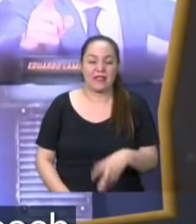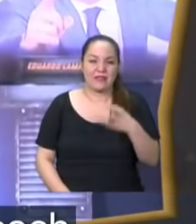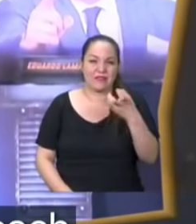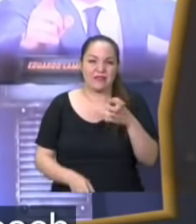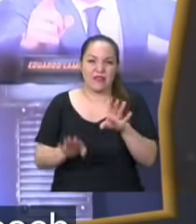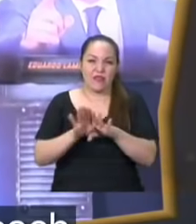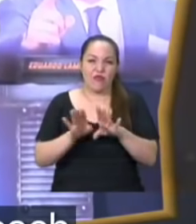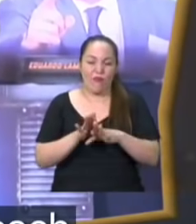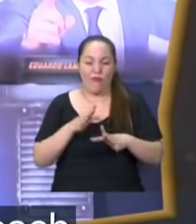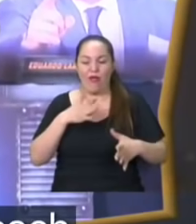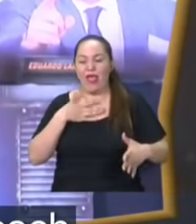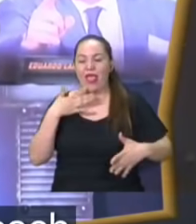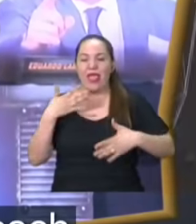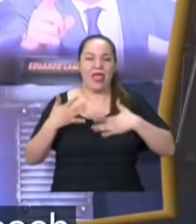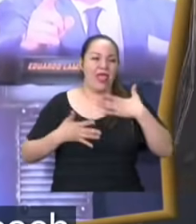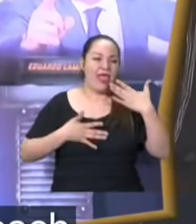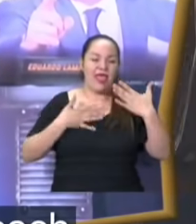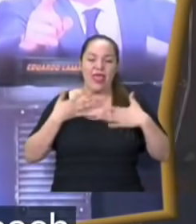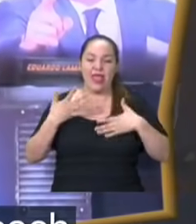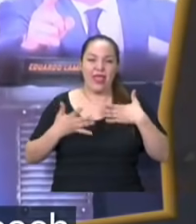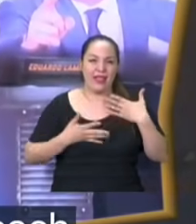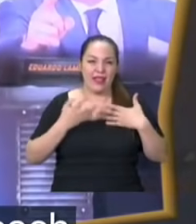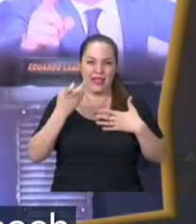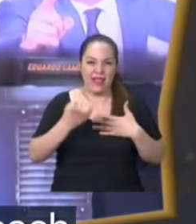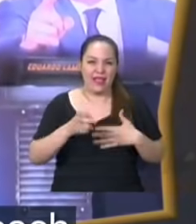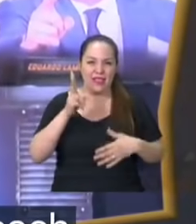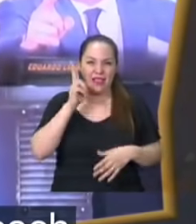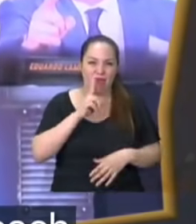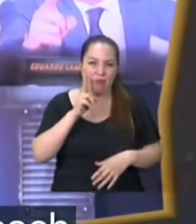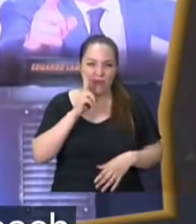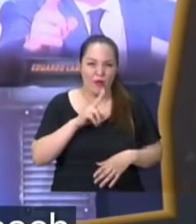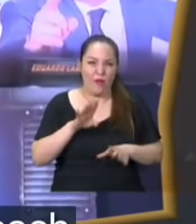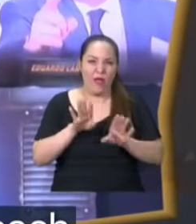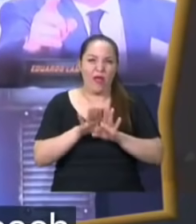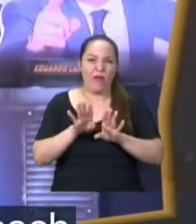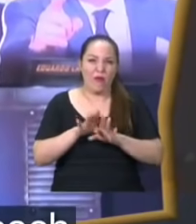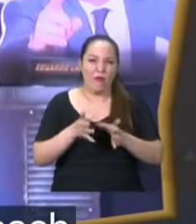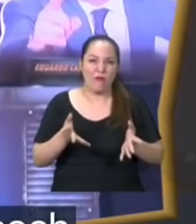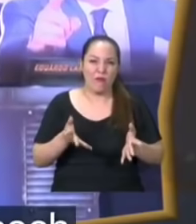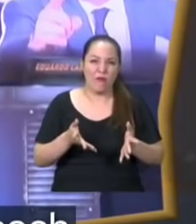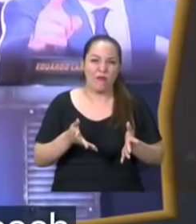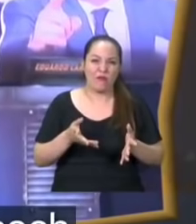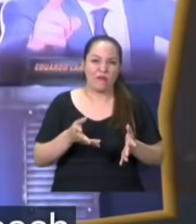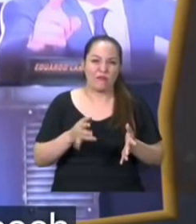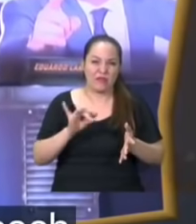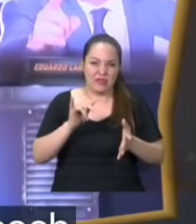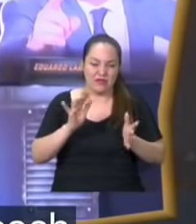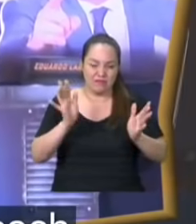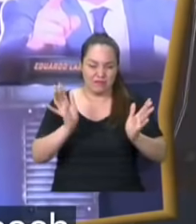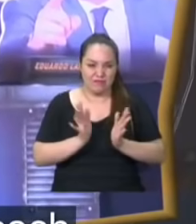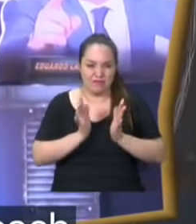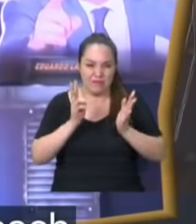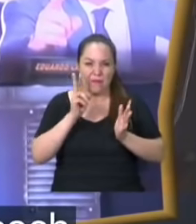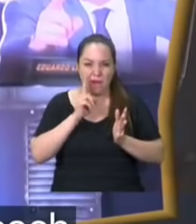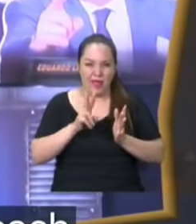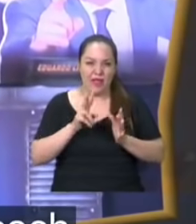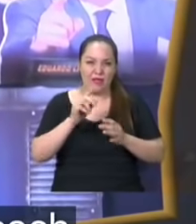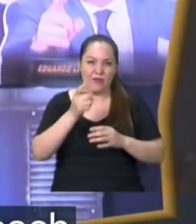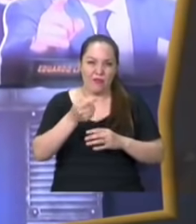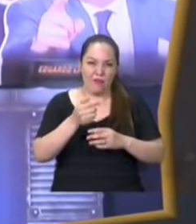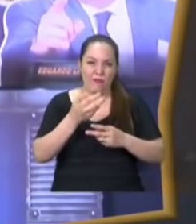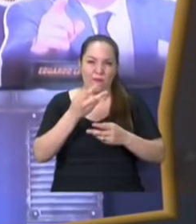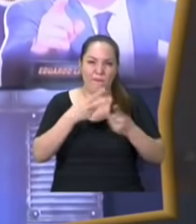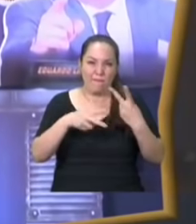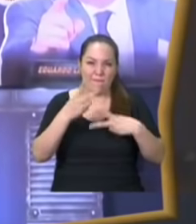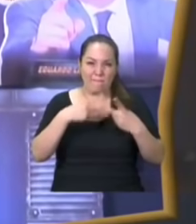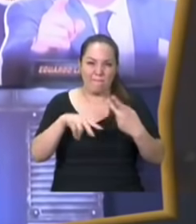de disputar esta prueba, tanto Jorge como Junior Peluche. Por ahí se atoraron un poco lo que fue, señor Chavana, lo que vemos del laberinto.